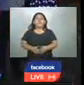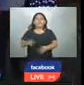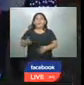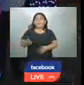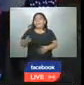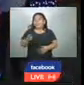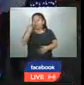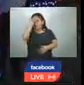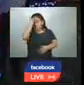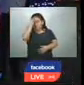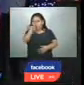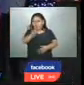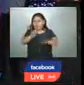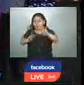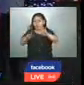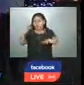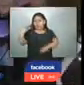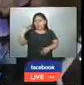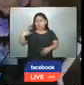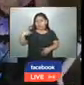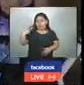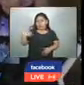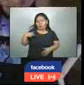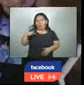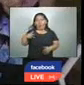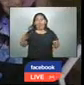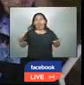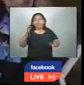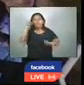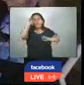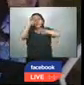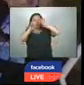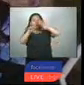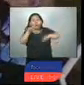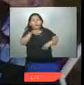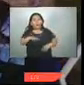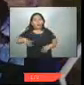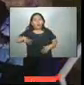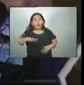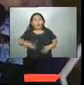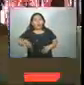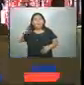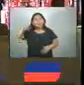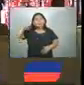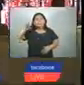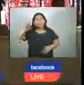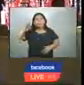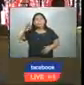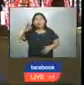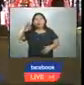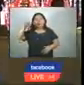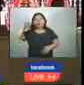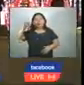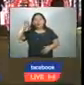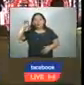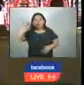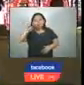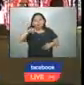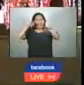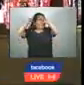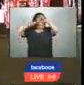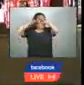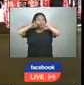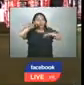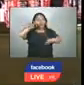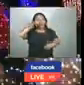domingo 27 de noviembre se inaugurará una vía navideña en el parque temático El Principito. Con imágenes de